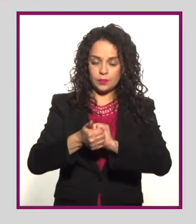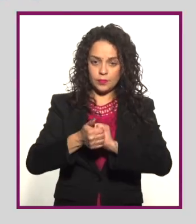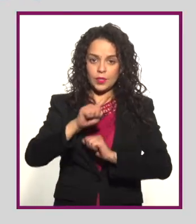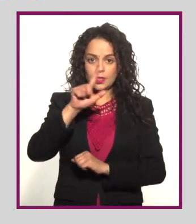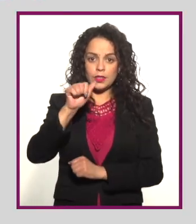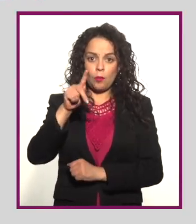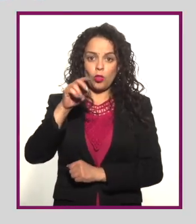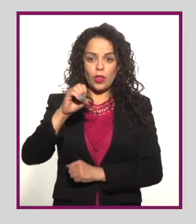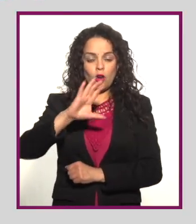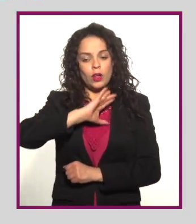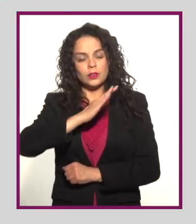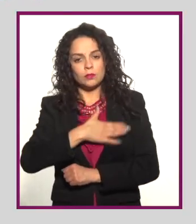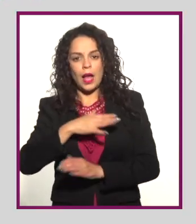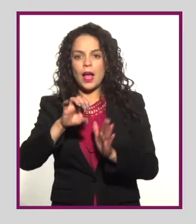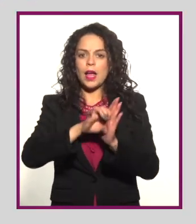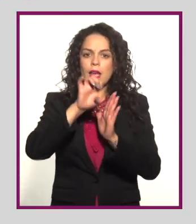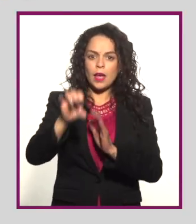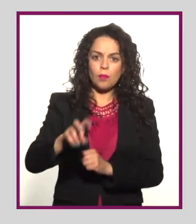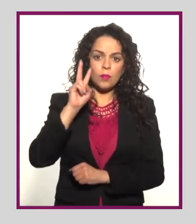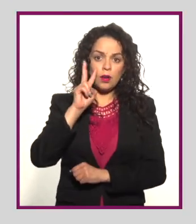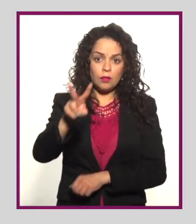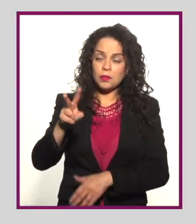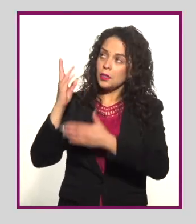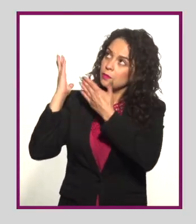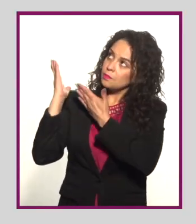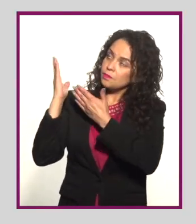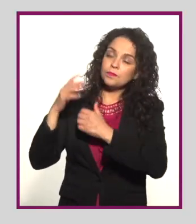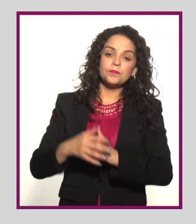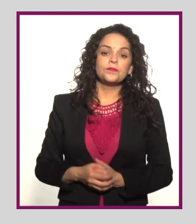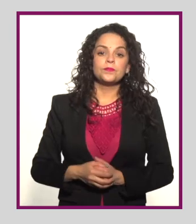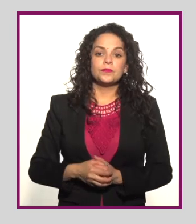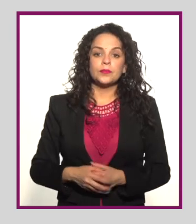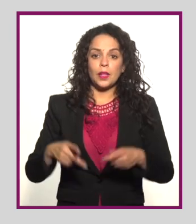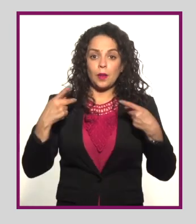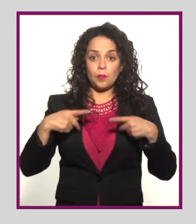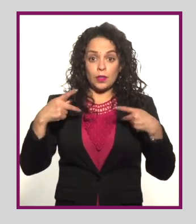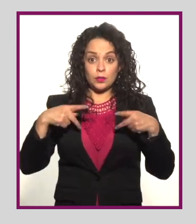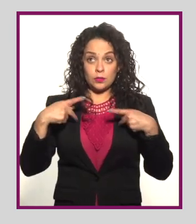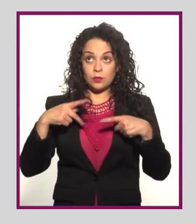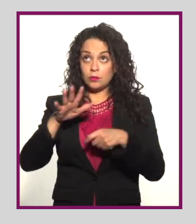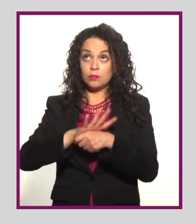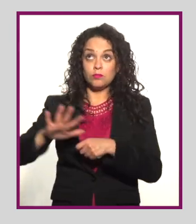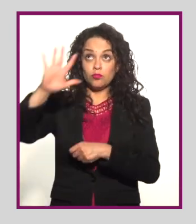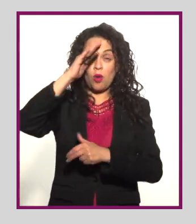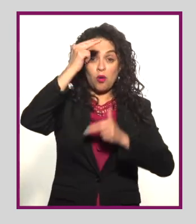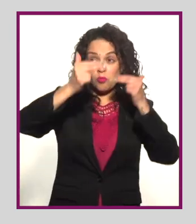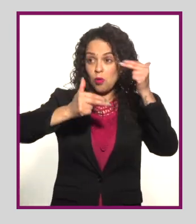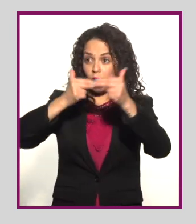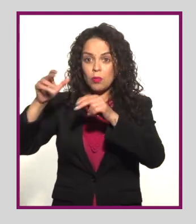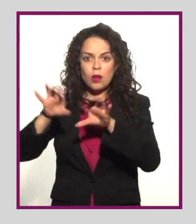Traduzcamos del zapoteco al español. Por ejemplo, gente de las nubes se dice